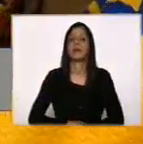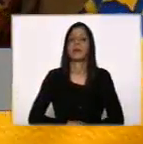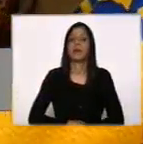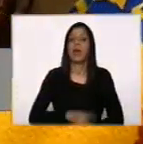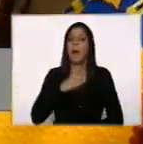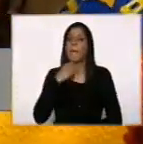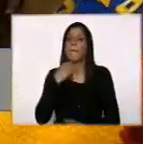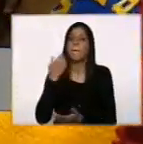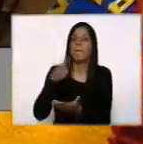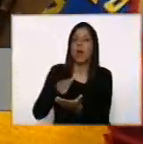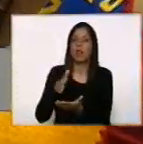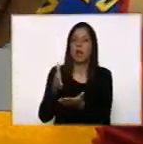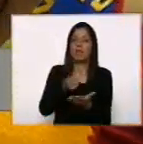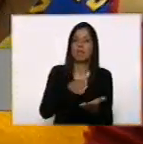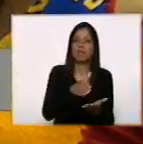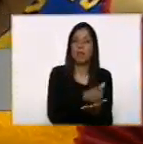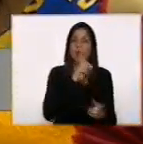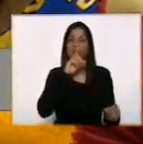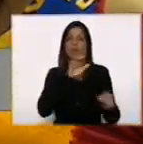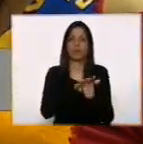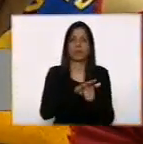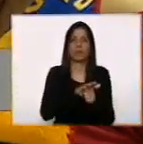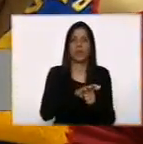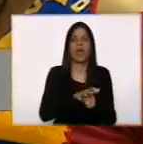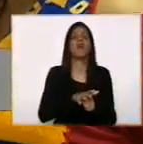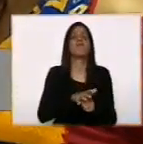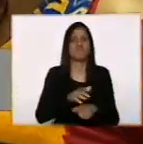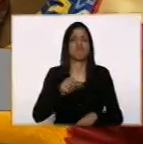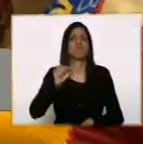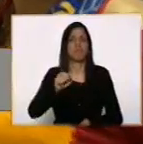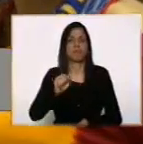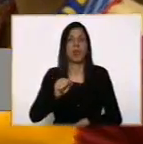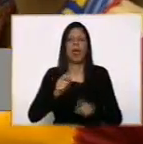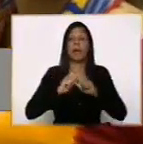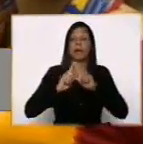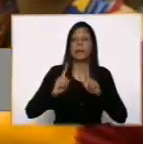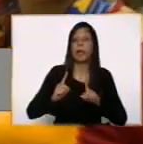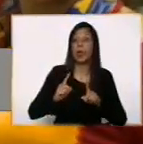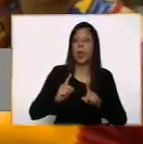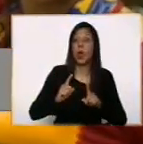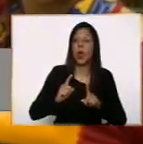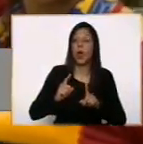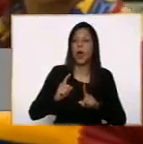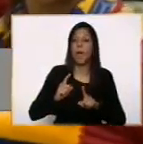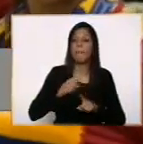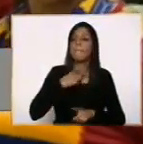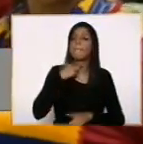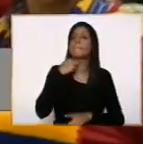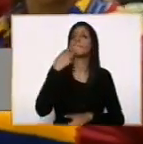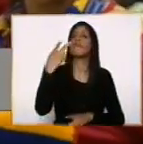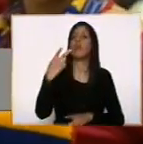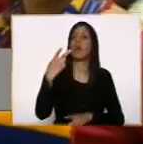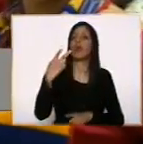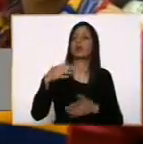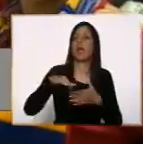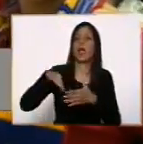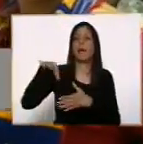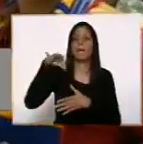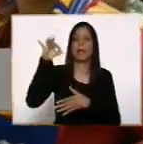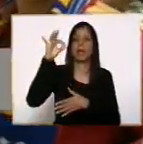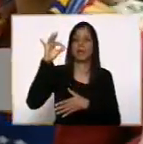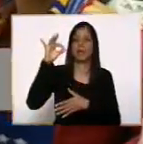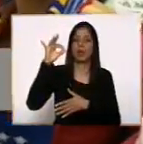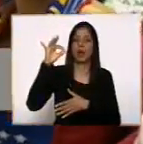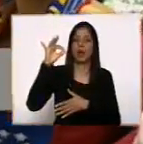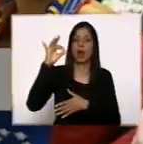muerte? Pero jamás ni nunca se podrá acallar la voz espiritual del